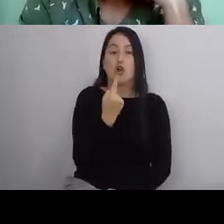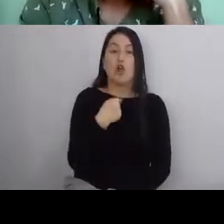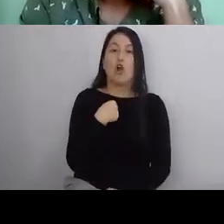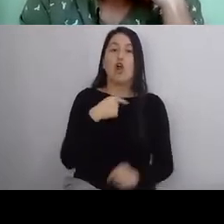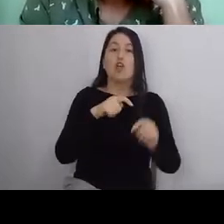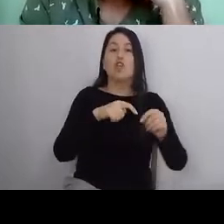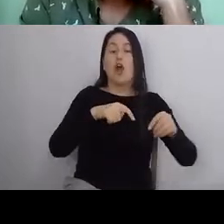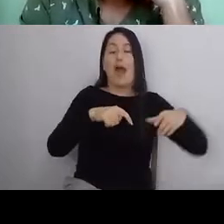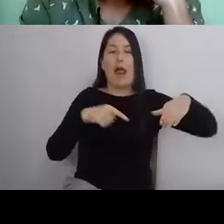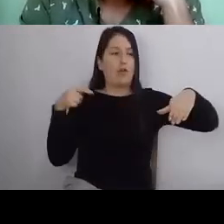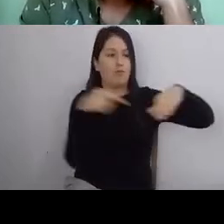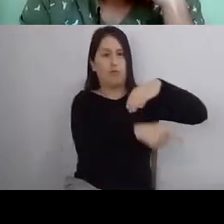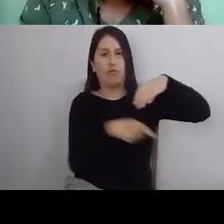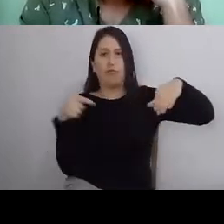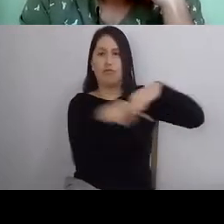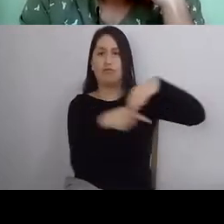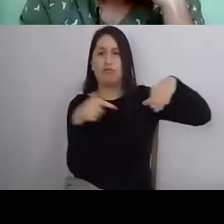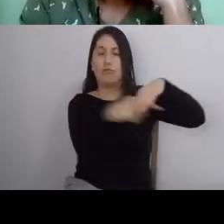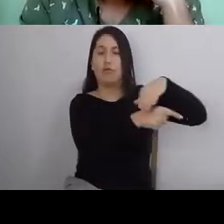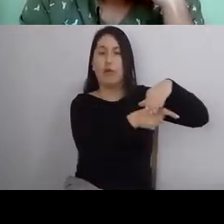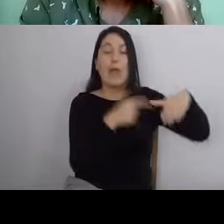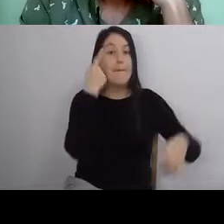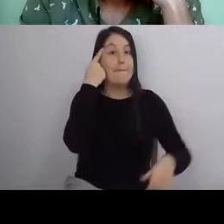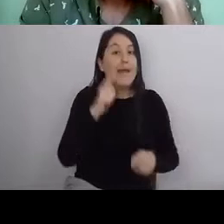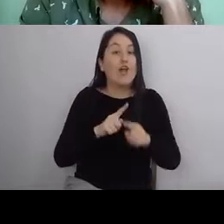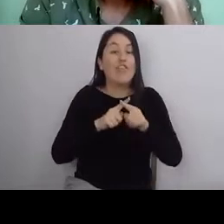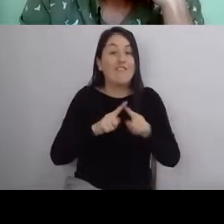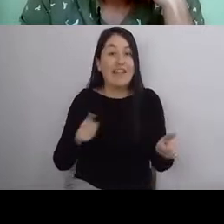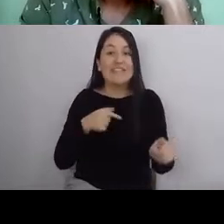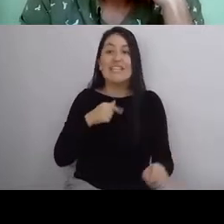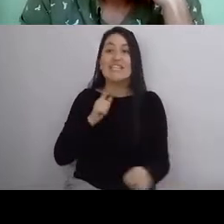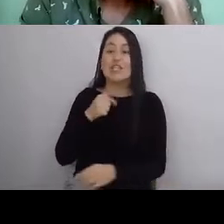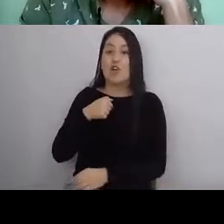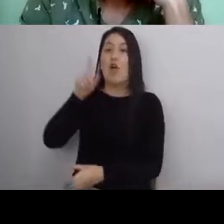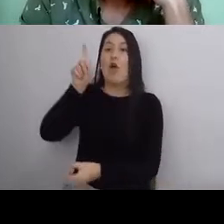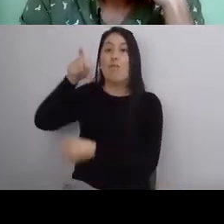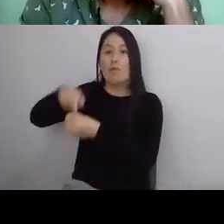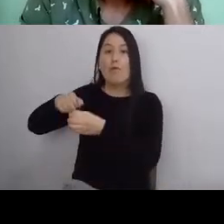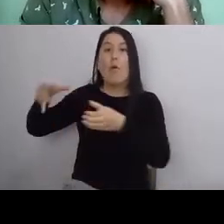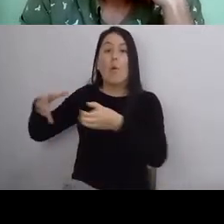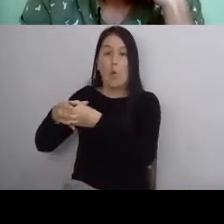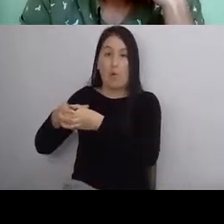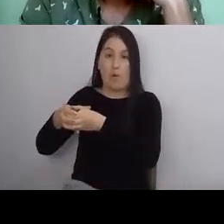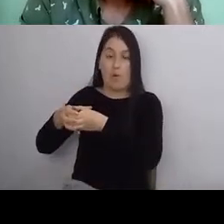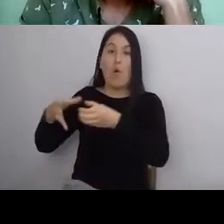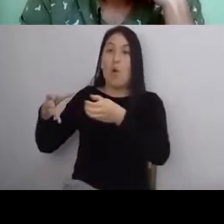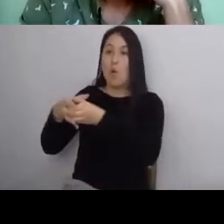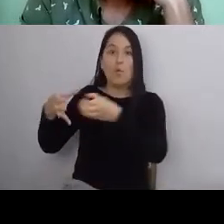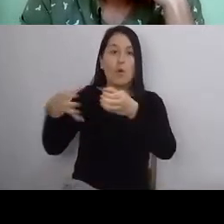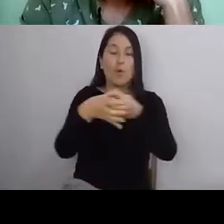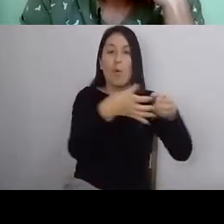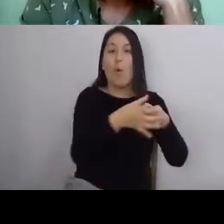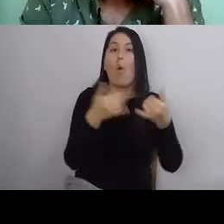la chunto, pero es distinto cuando yo voy a jugar en equipo. Todos los equipos tienen modos de jugar distintos. Entonces,